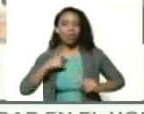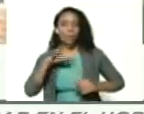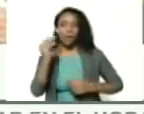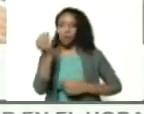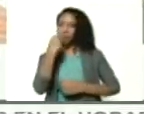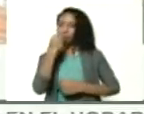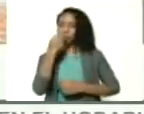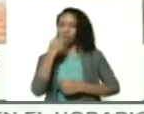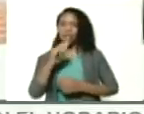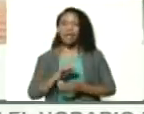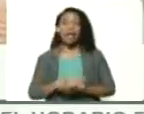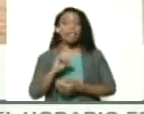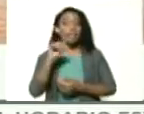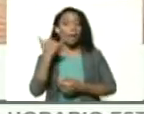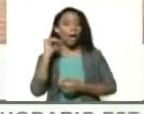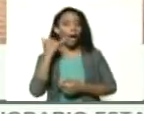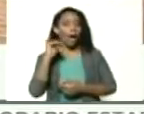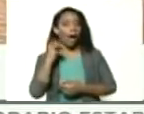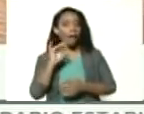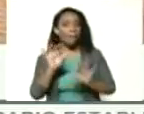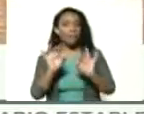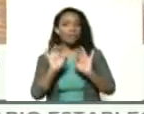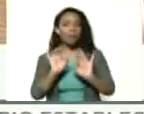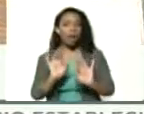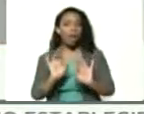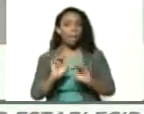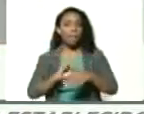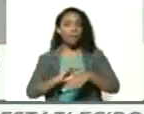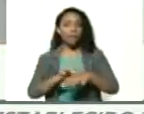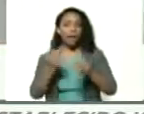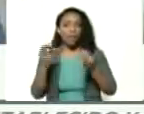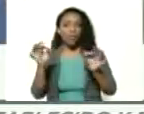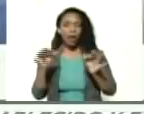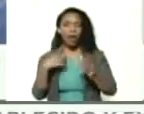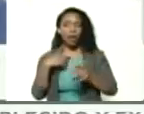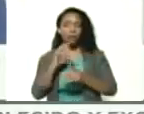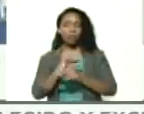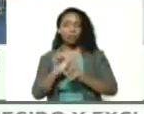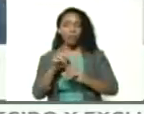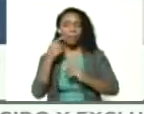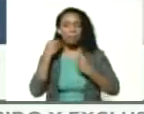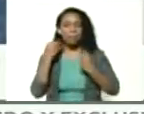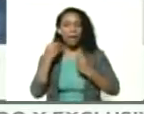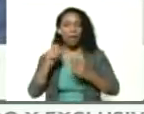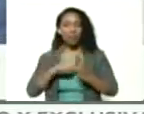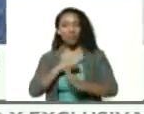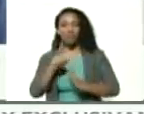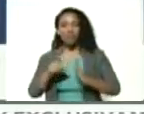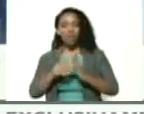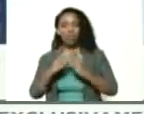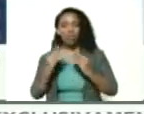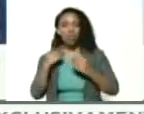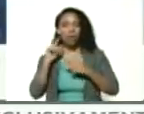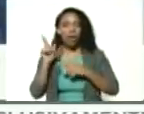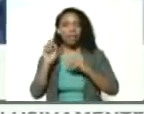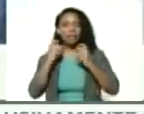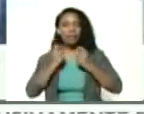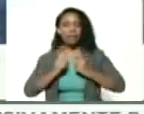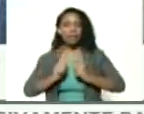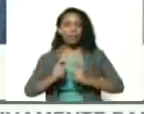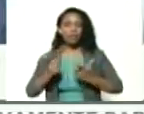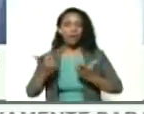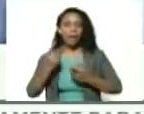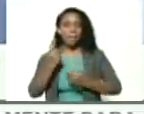nutricionistas y también contamos con especialistas en medicina natural y tradicional para complementar todo el tratamiento